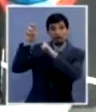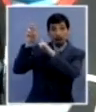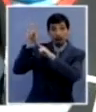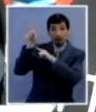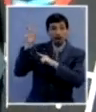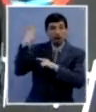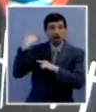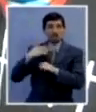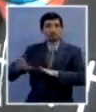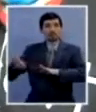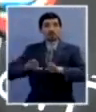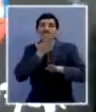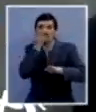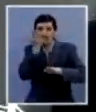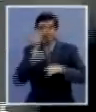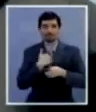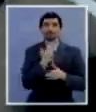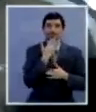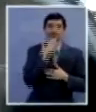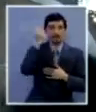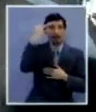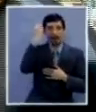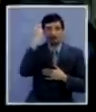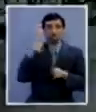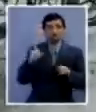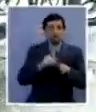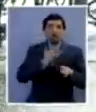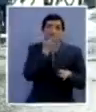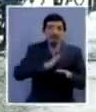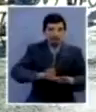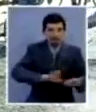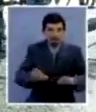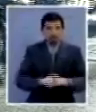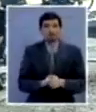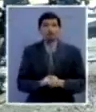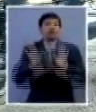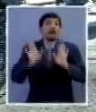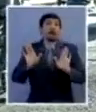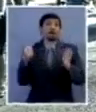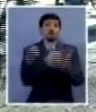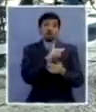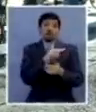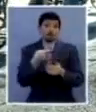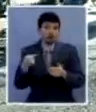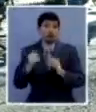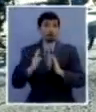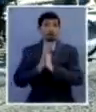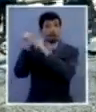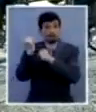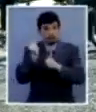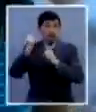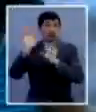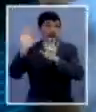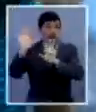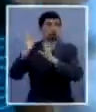patinó eso en hielo y yo quiero también aprender a patinar sobre hielo. Así transcurrirán los fines de semana en San Miguel. Están